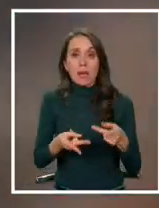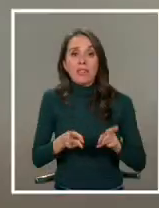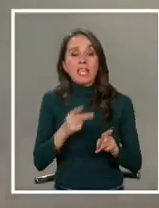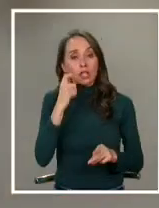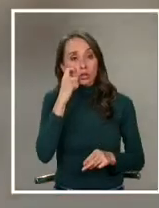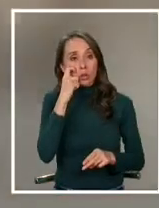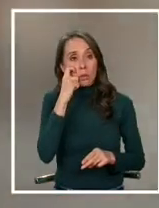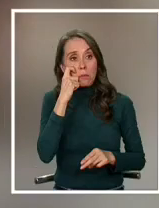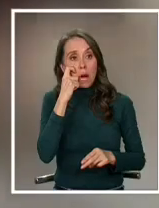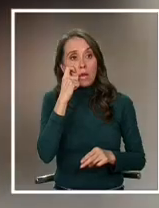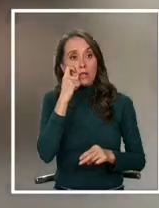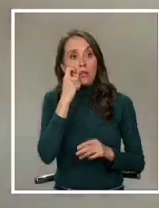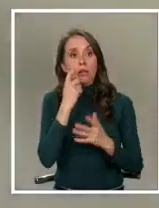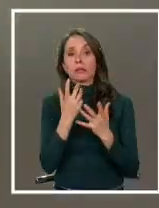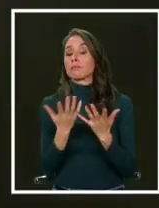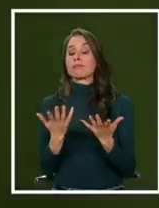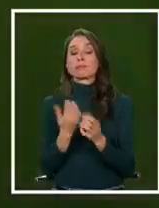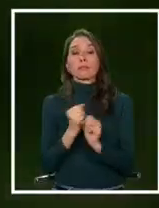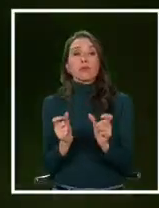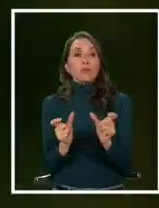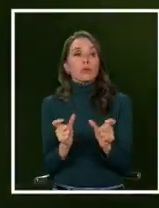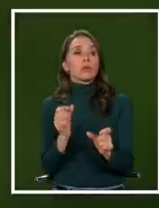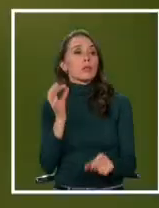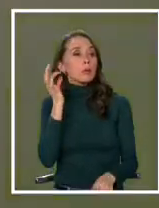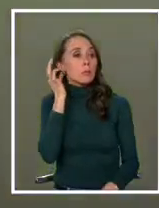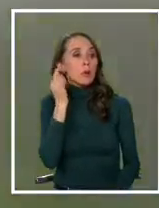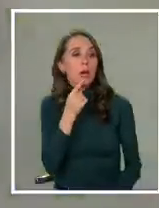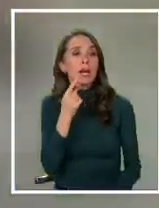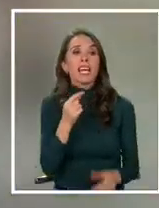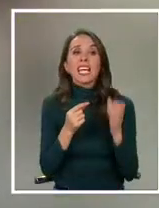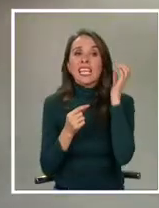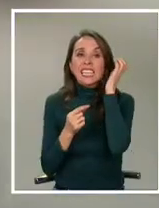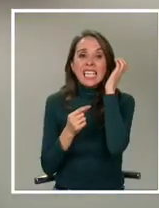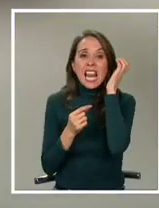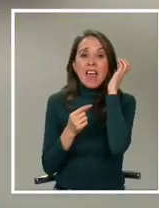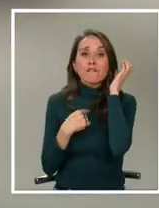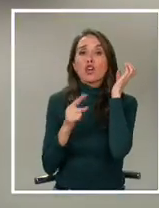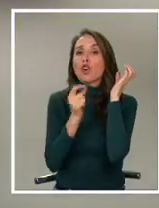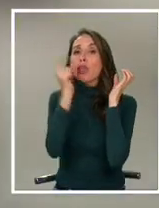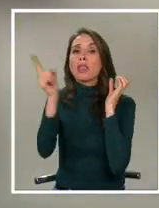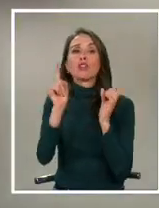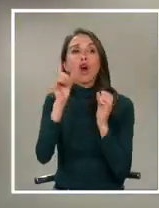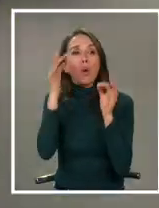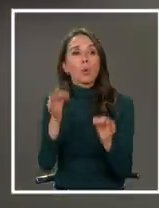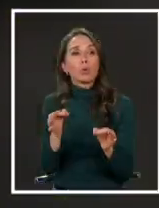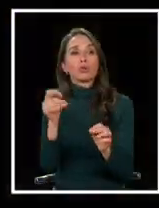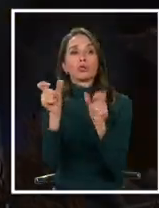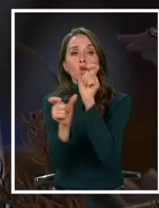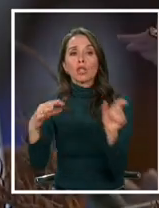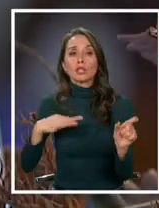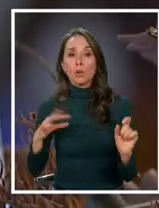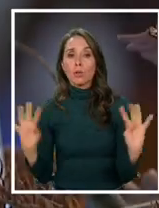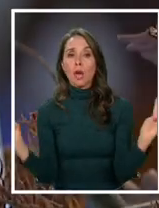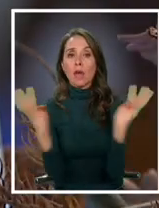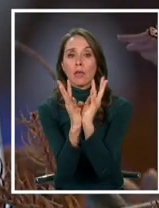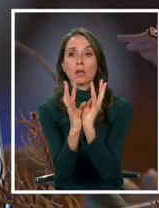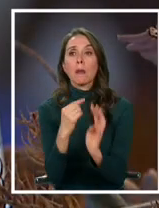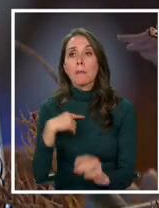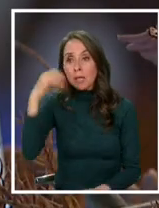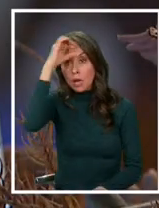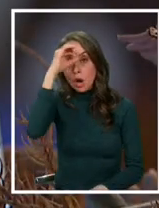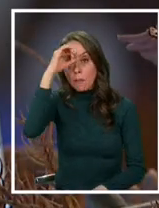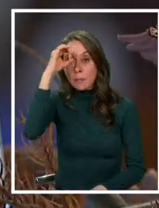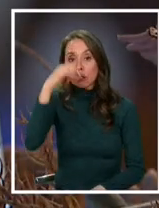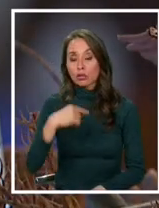Humanos se escapó de las manos yo no creería eso por un teléfono no me parecía justo más que atención ciudadana es A mi parecer